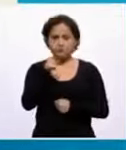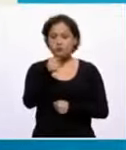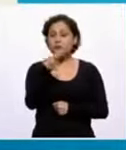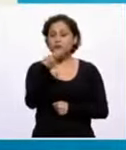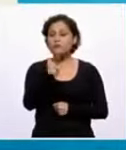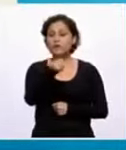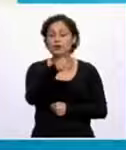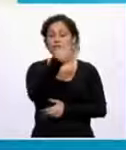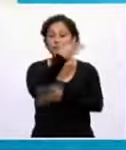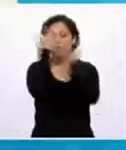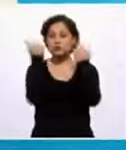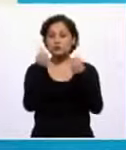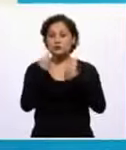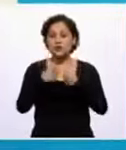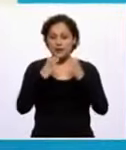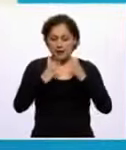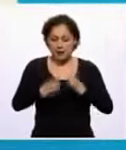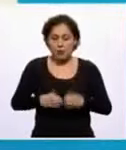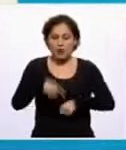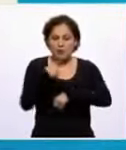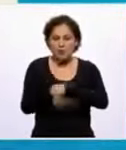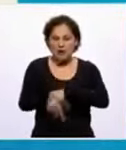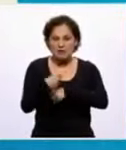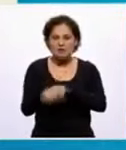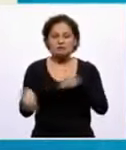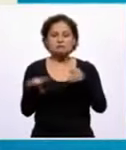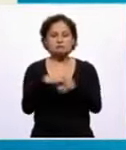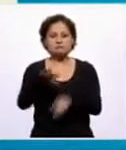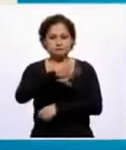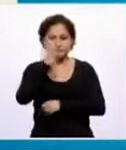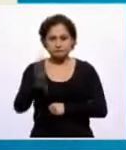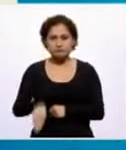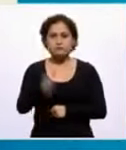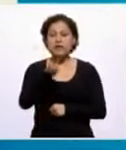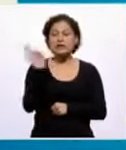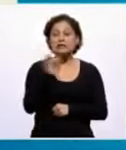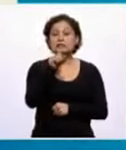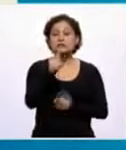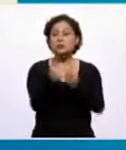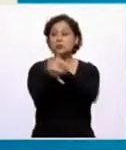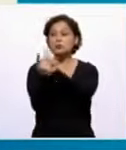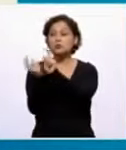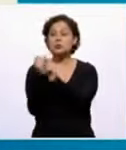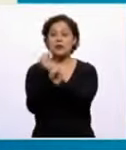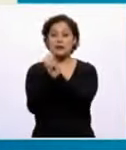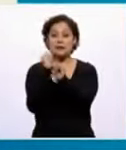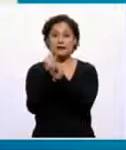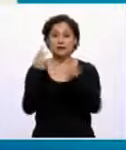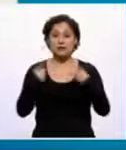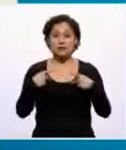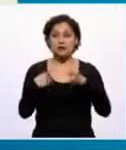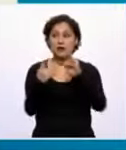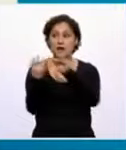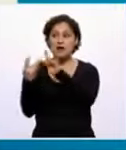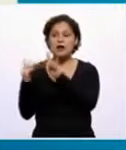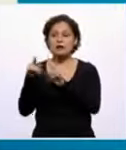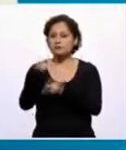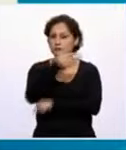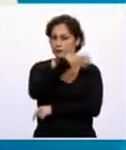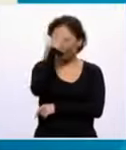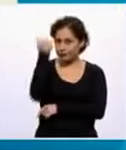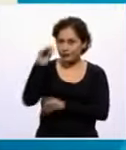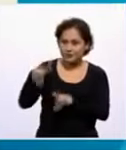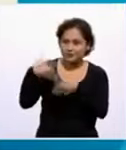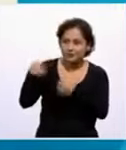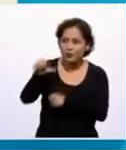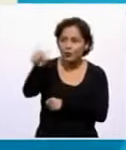exponiéndolo hasta la muerte. Citarte con personas que conociste en internet puede tener consecuencias ligadas con la delincuencia. La persona con la que tú hablas puede